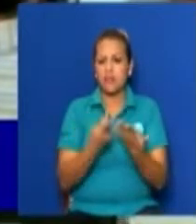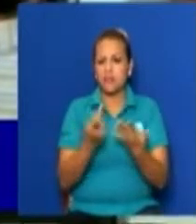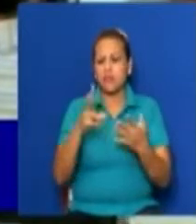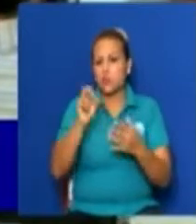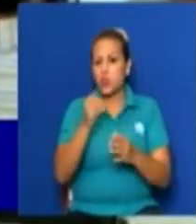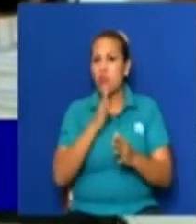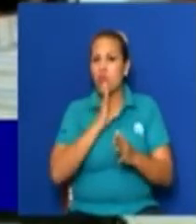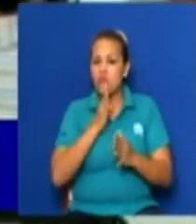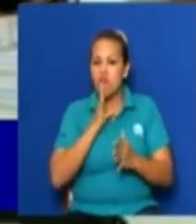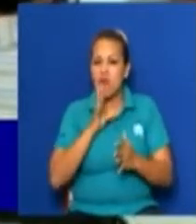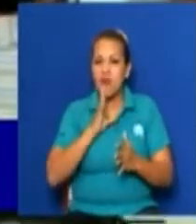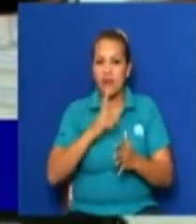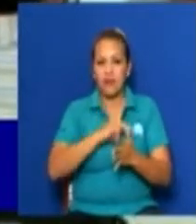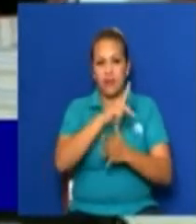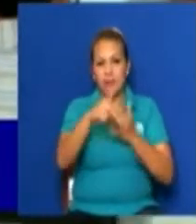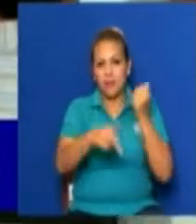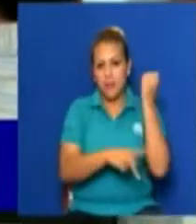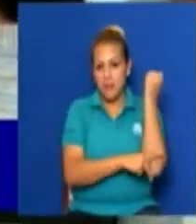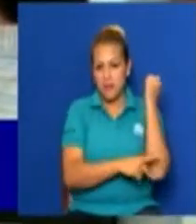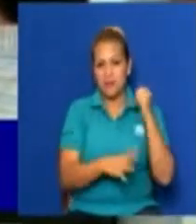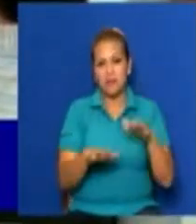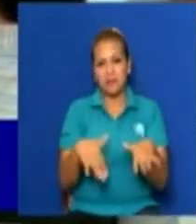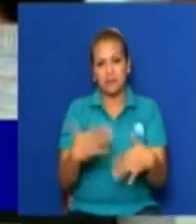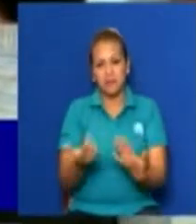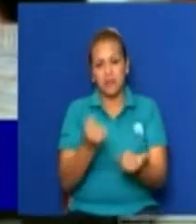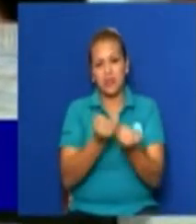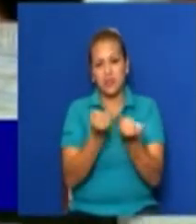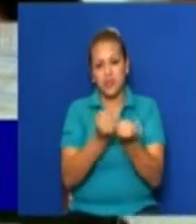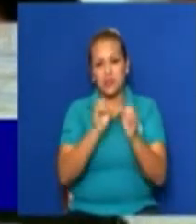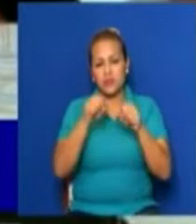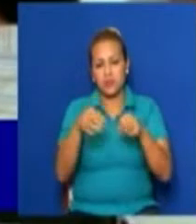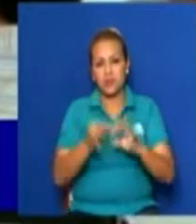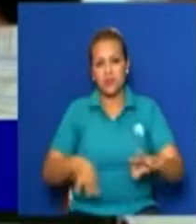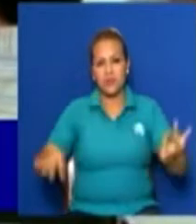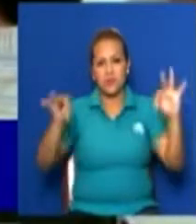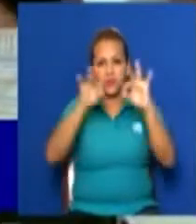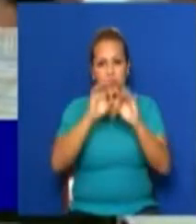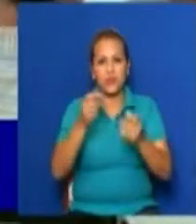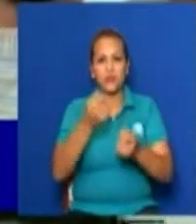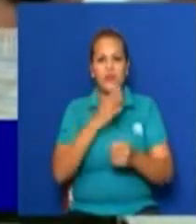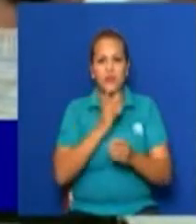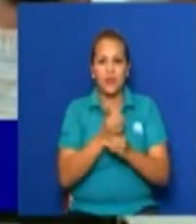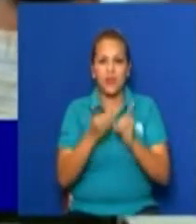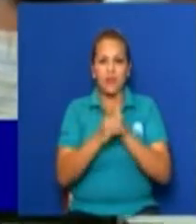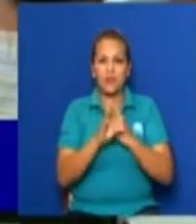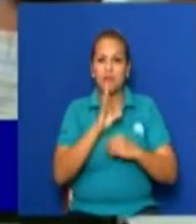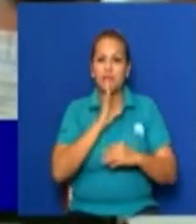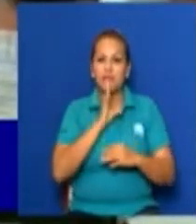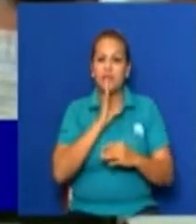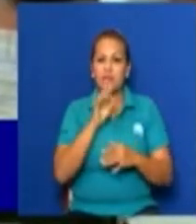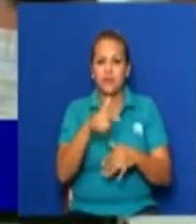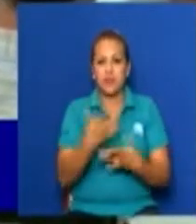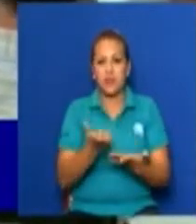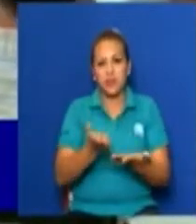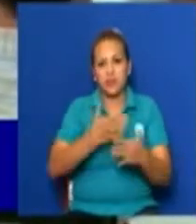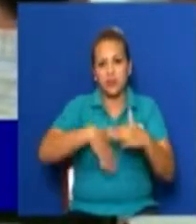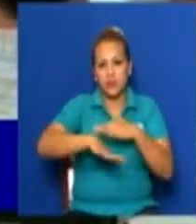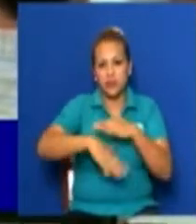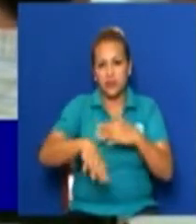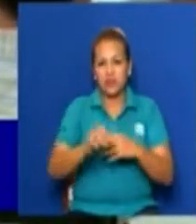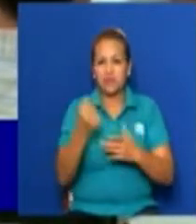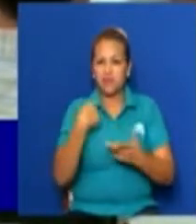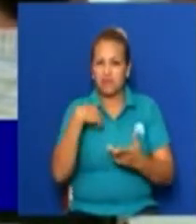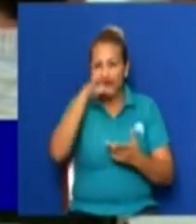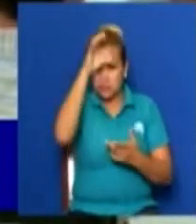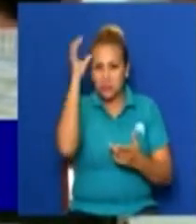una recomendación para que lo ratifiquen, el convenio que tiene que ver con la seguridad social, que creo que es el